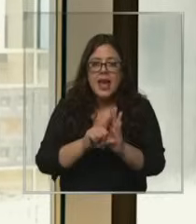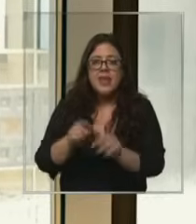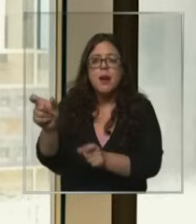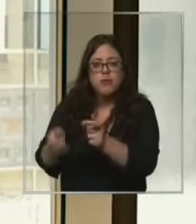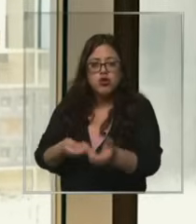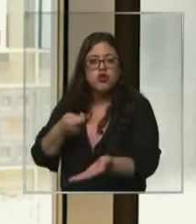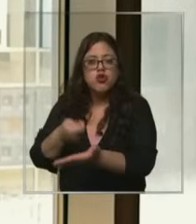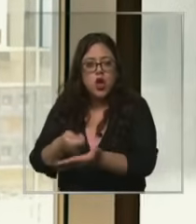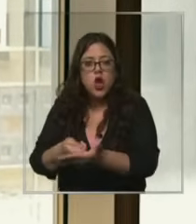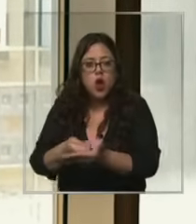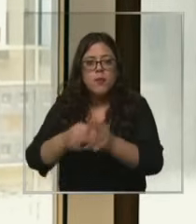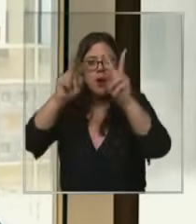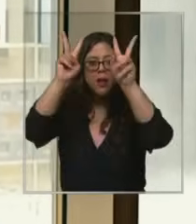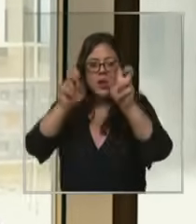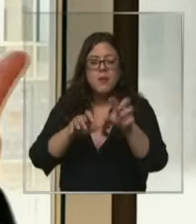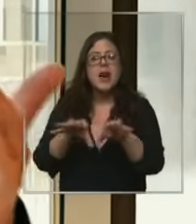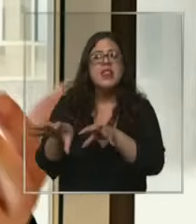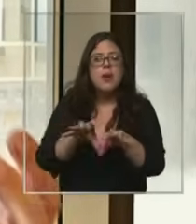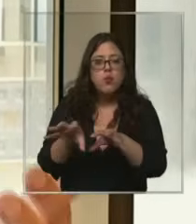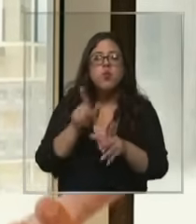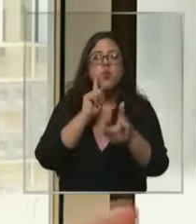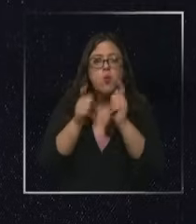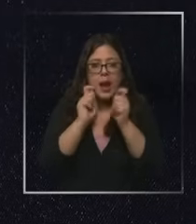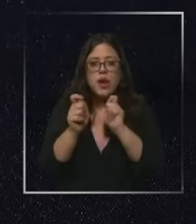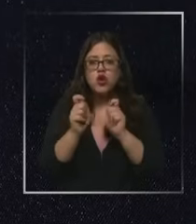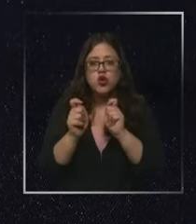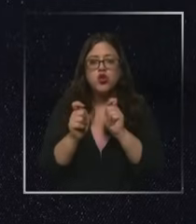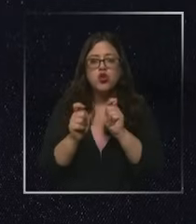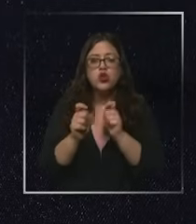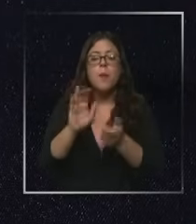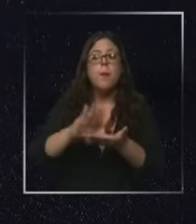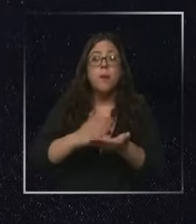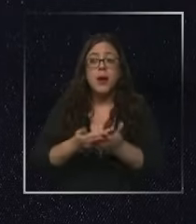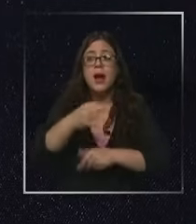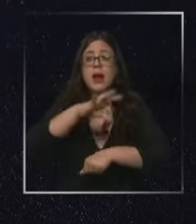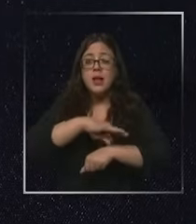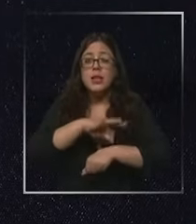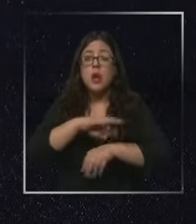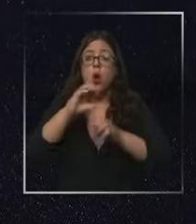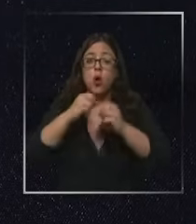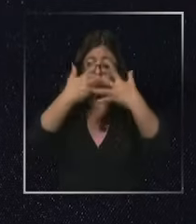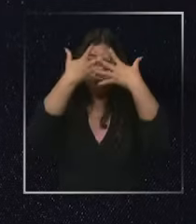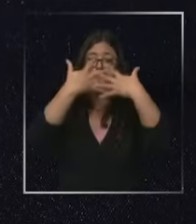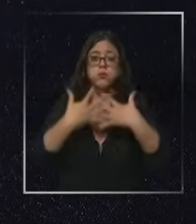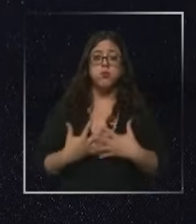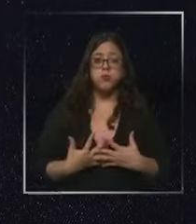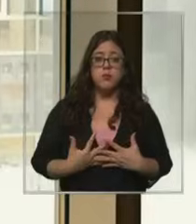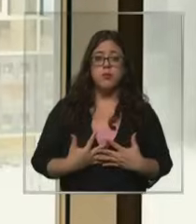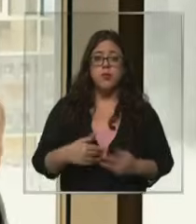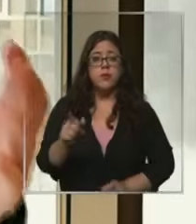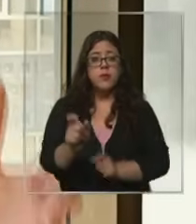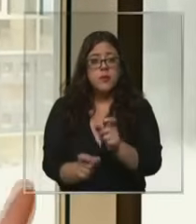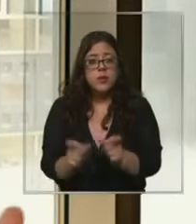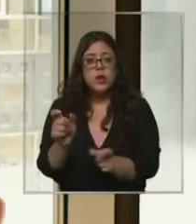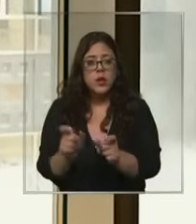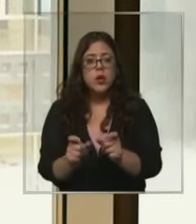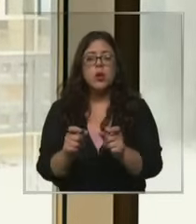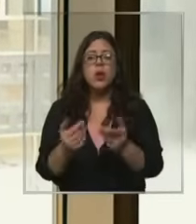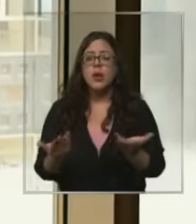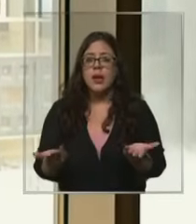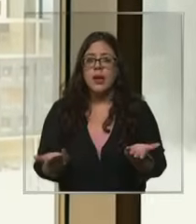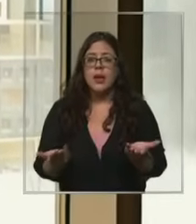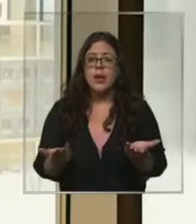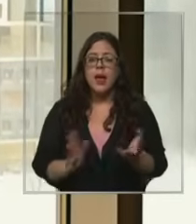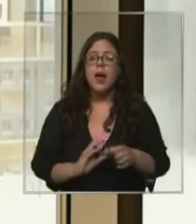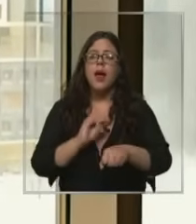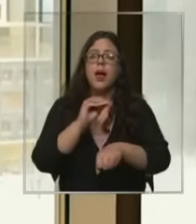consumidor cuando se trata de productos potencialmente peligrosos para la salud o la integridad física de las personas, indicando